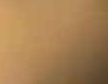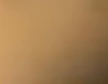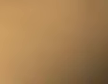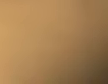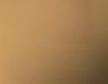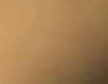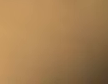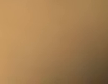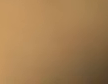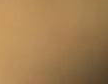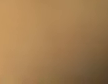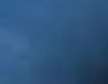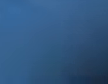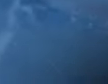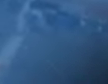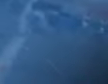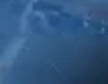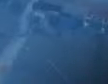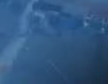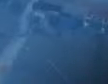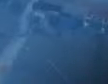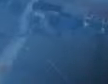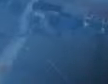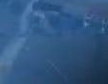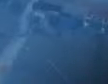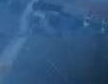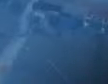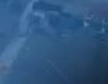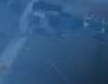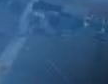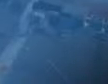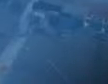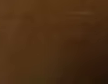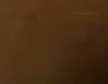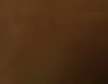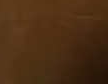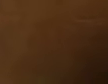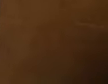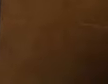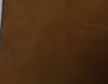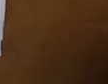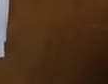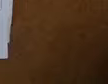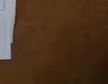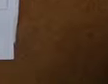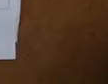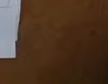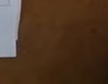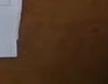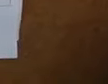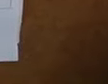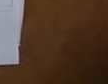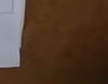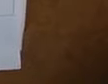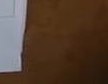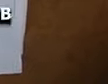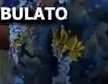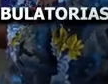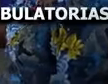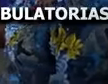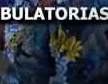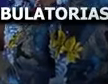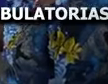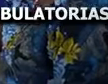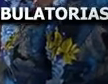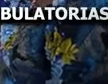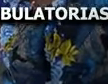red de prestadores de la entidad. Servicios prestados. Durante la vigencia 2022, el 87% de las